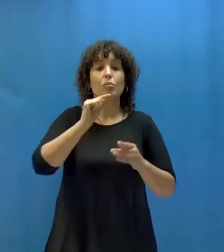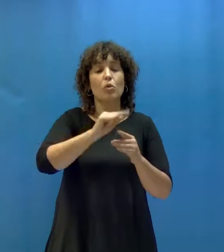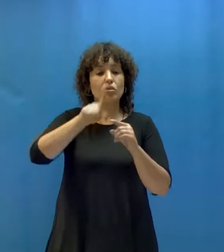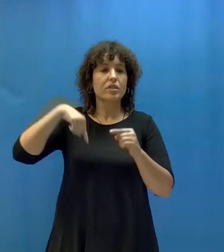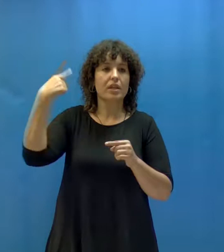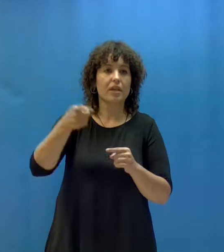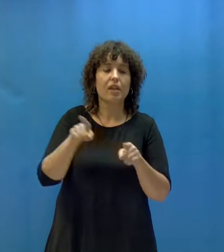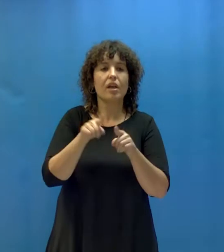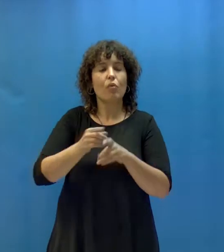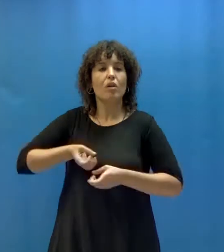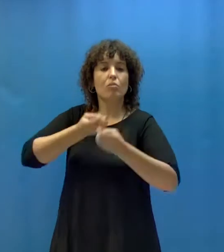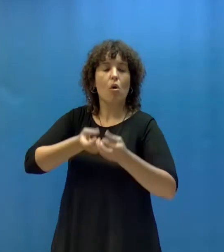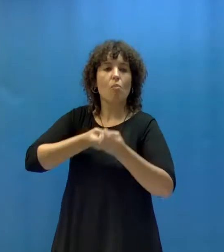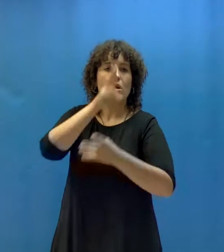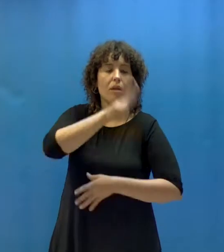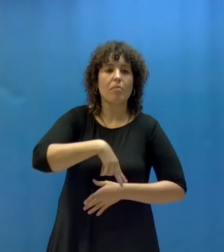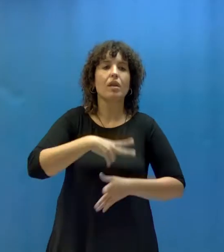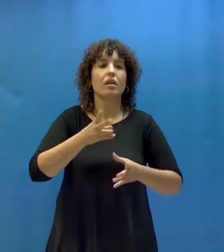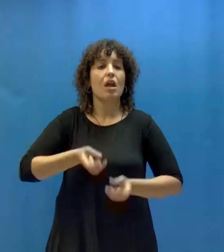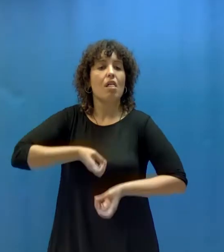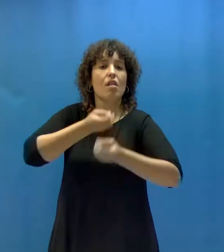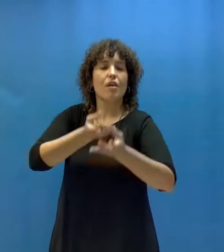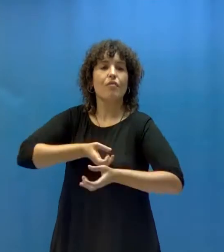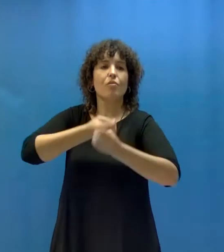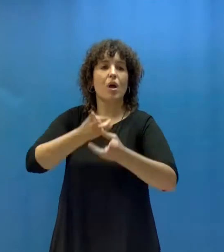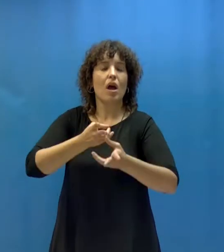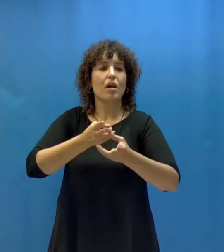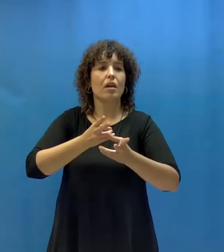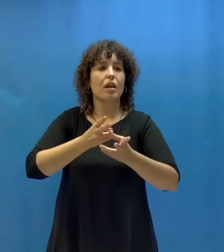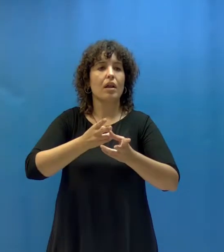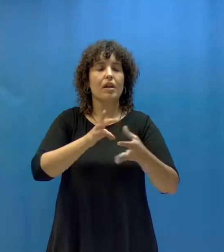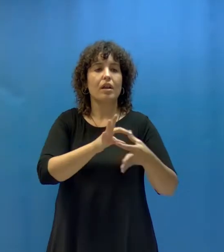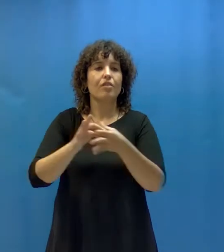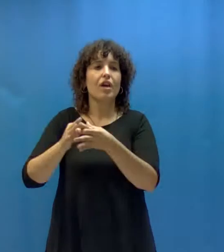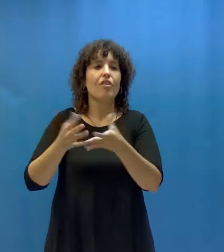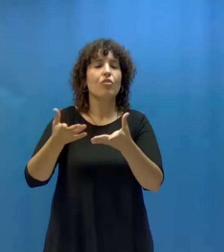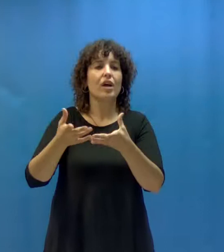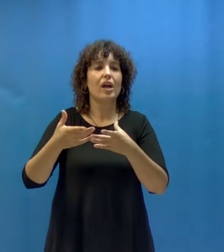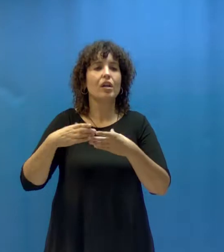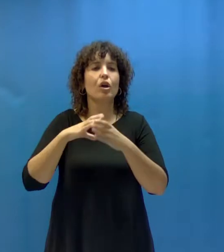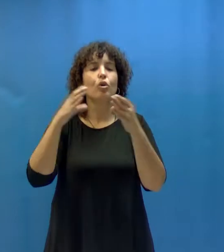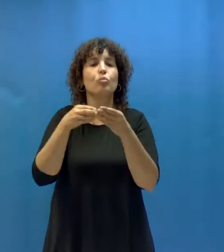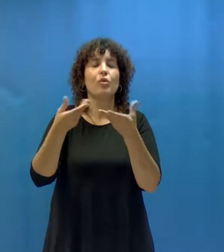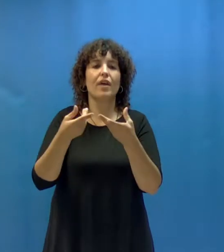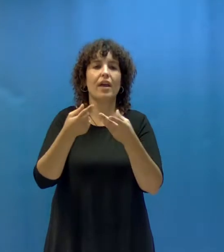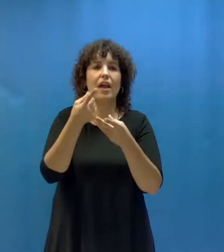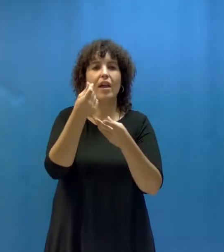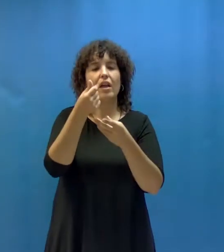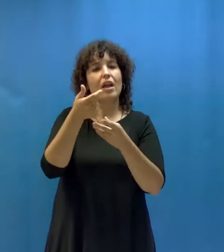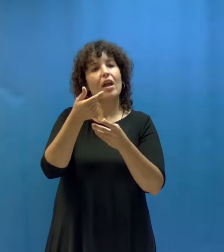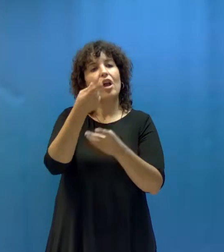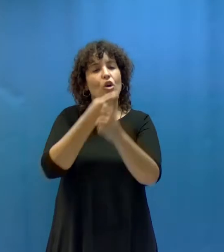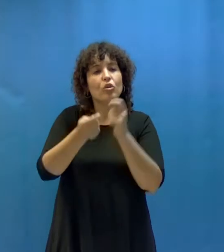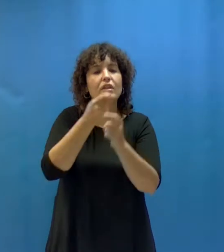dación de cuenta, en este caso es la información remitida por el órgano de gestión presupuestaria y de contabilidad relativa a la ejecución